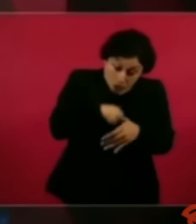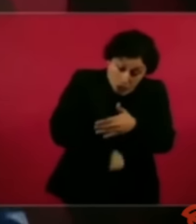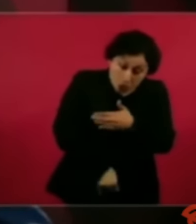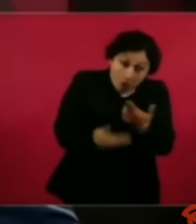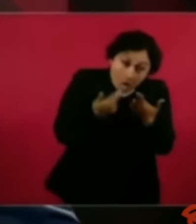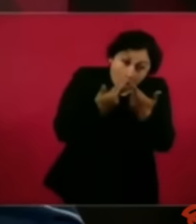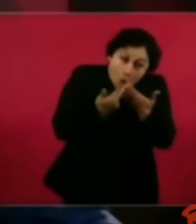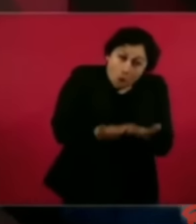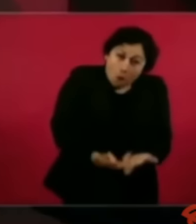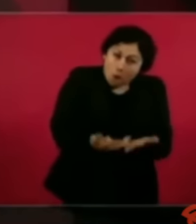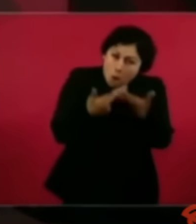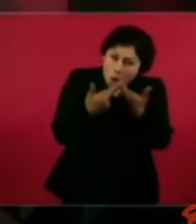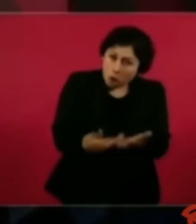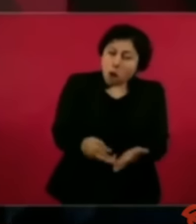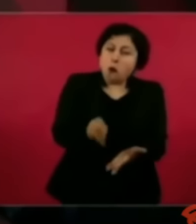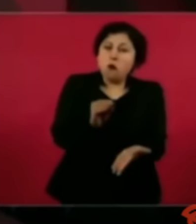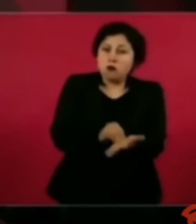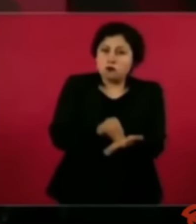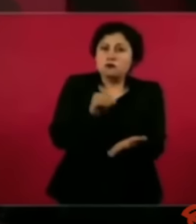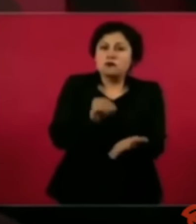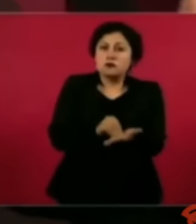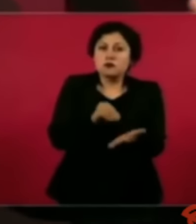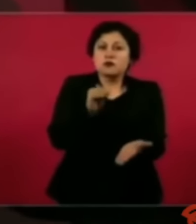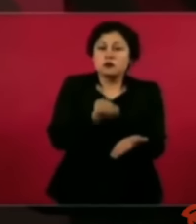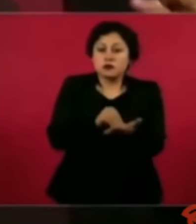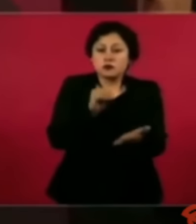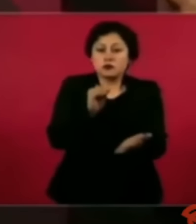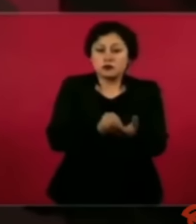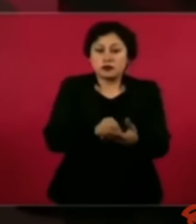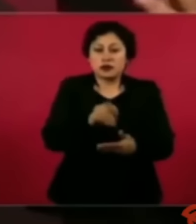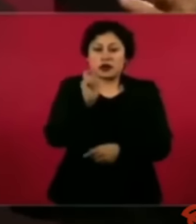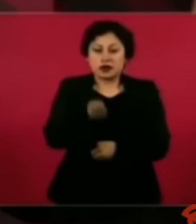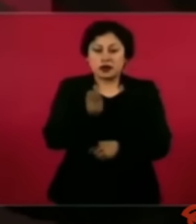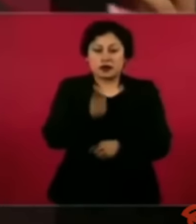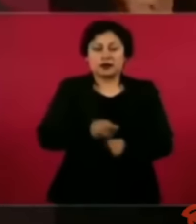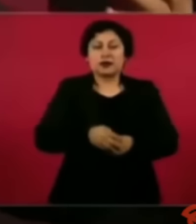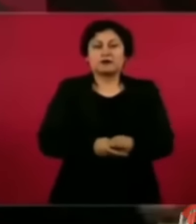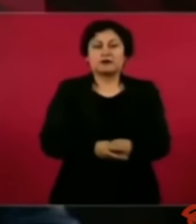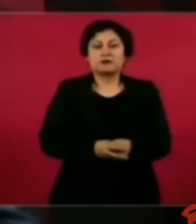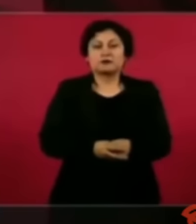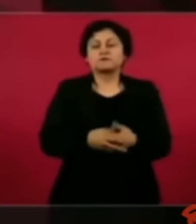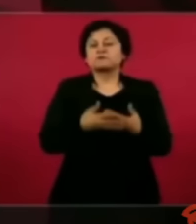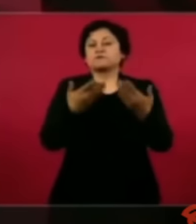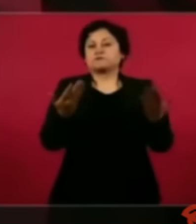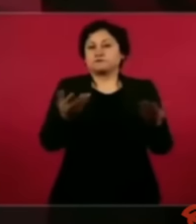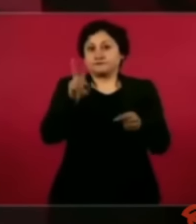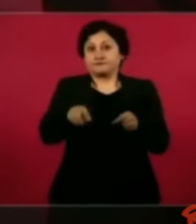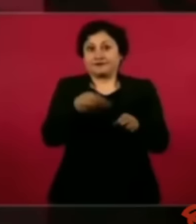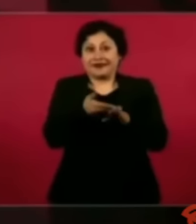lo que había conseguido para nuestro pueblo el movimiento revolucionario,